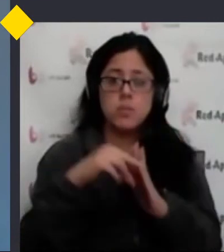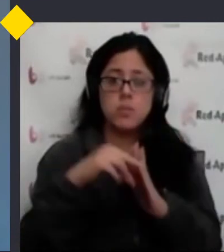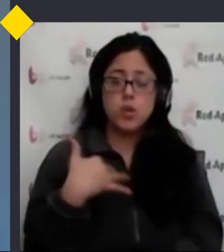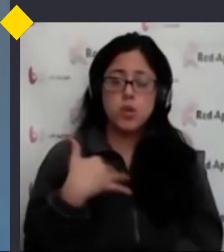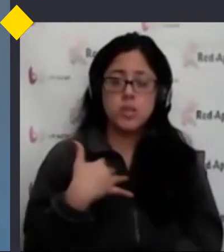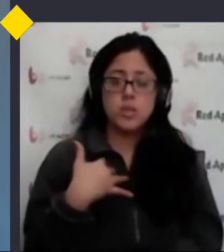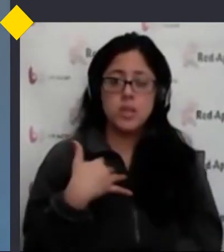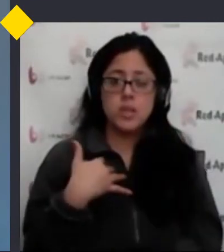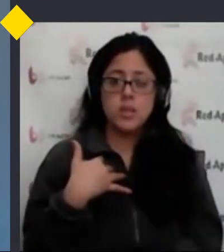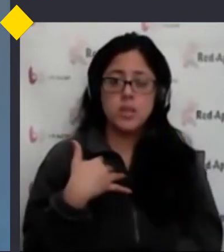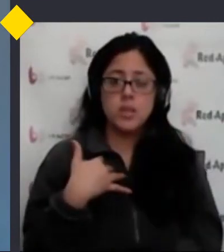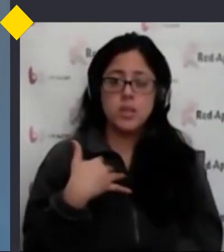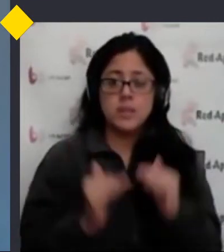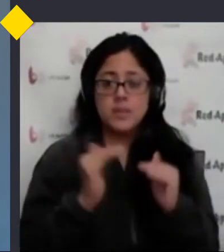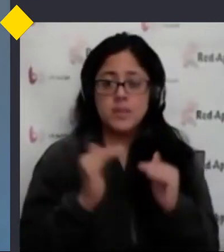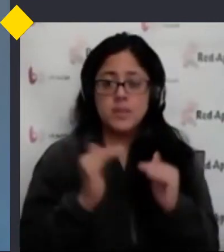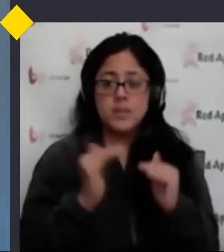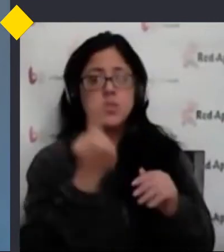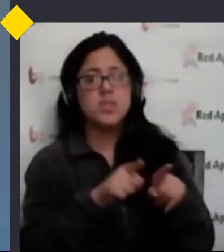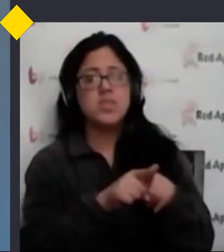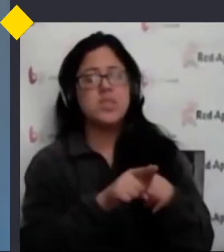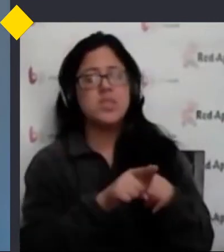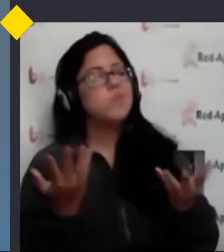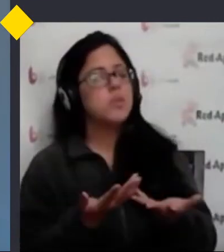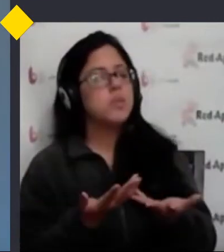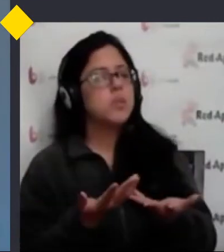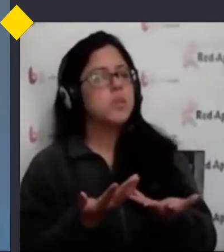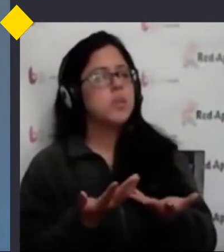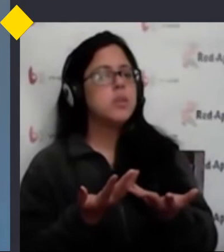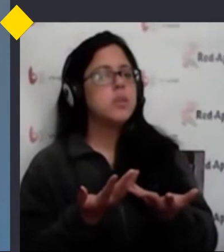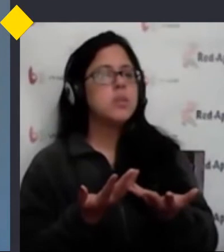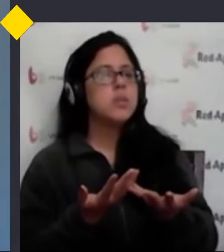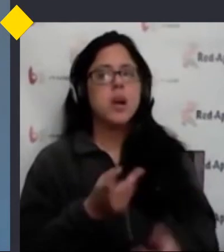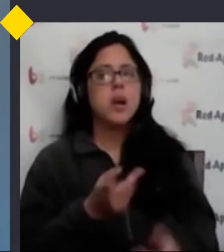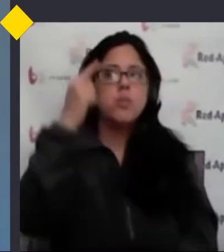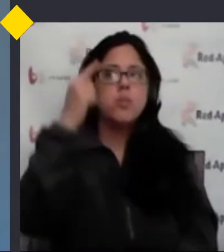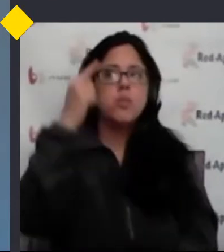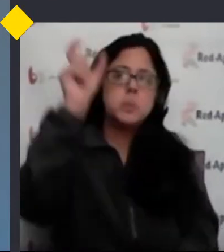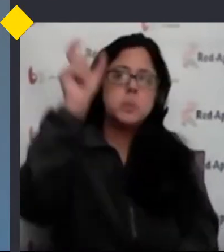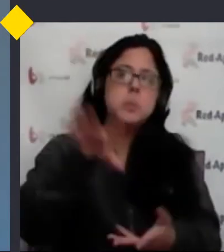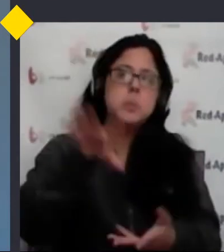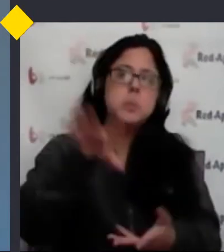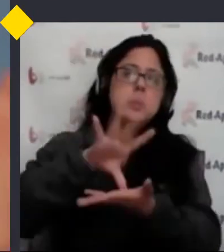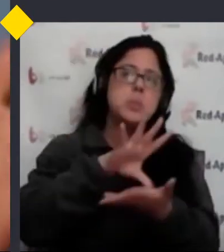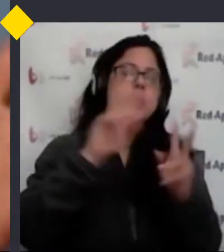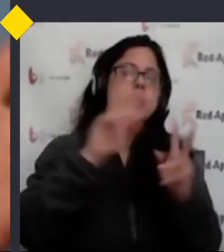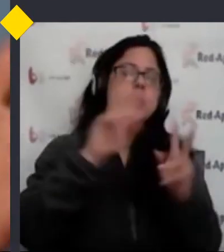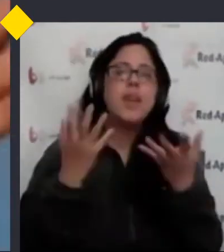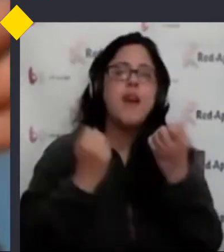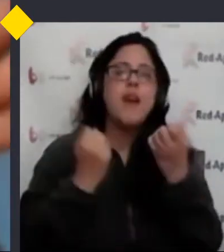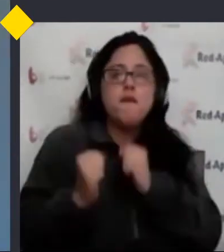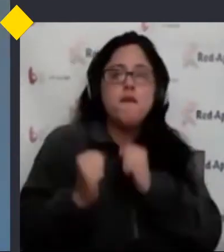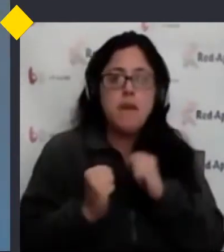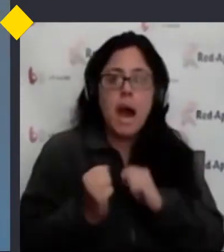que a veces nos estamos quedando mucho en asociar a la persona migrante con el baile y la comida. Lo incluimos porque celebramos el